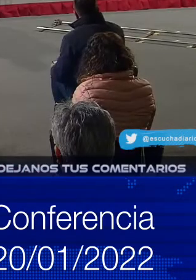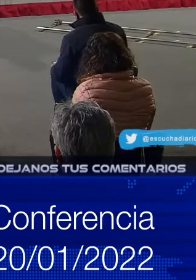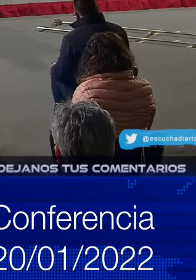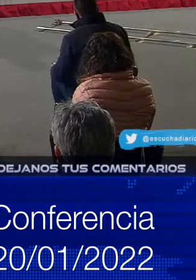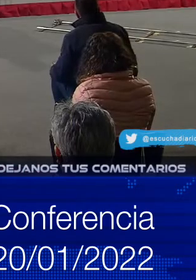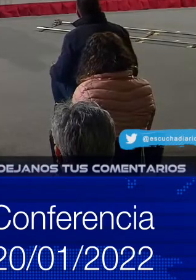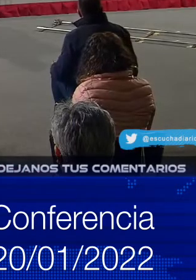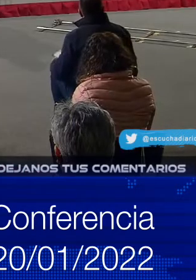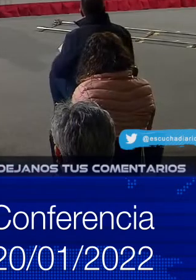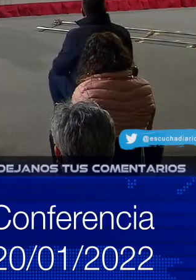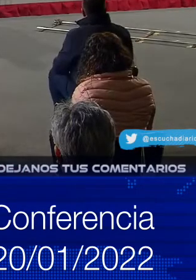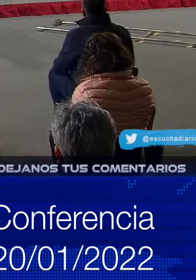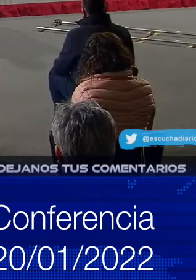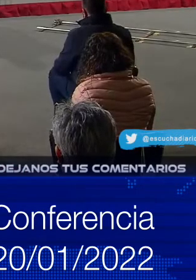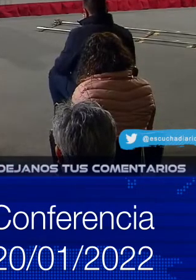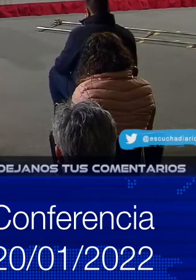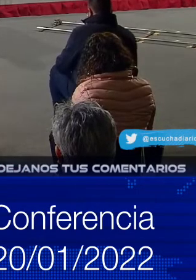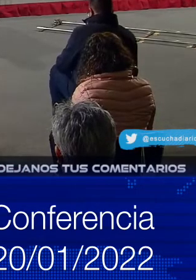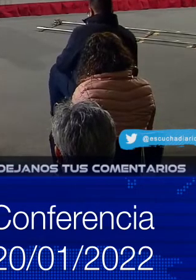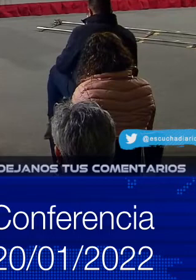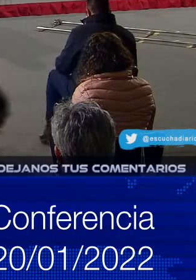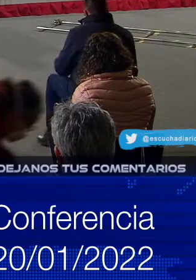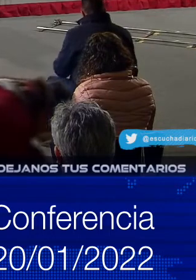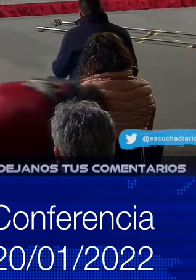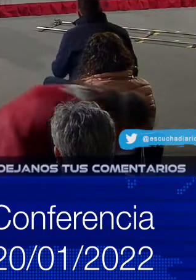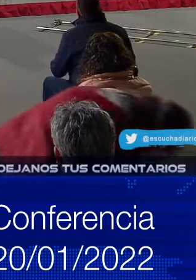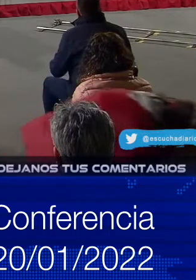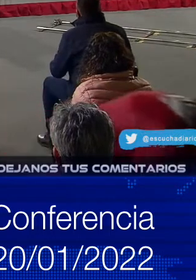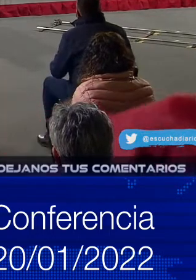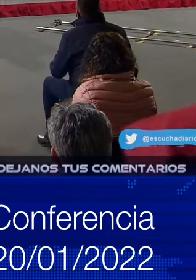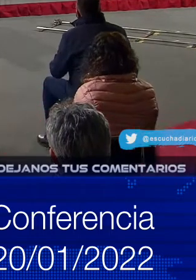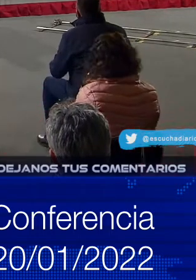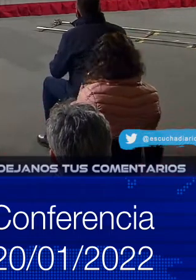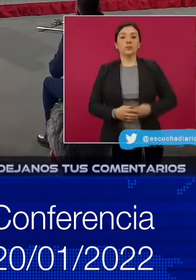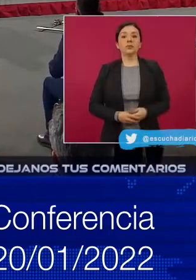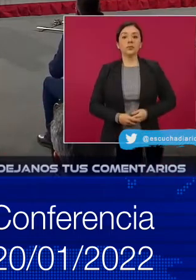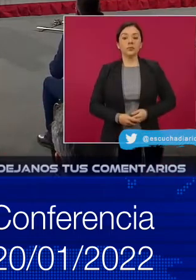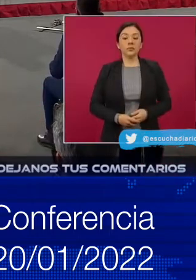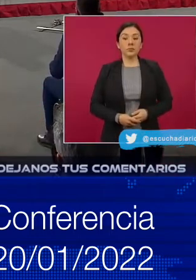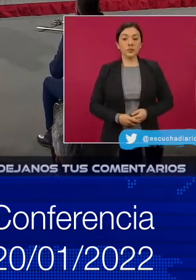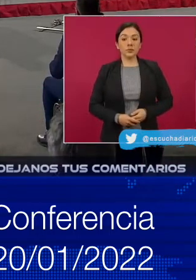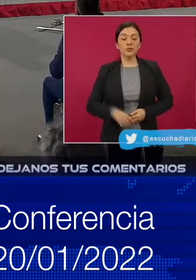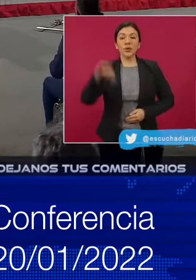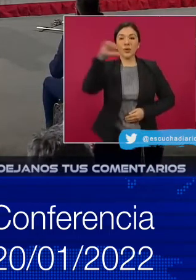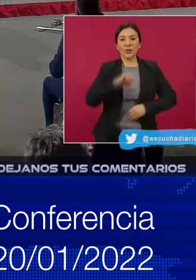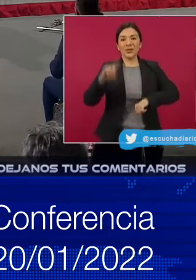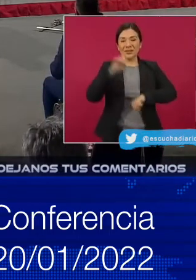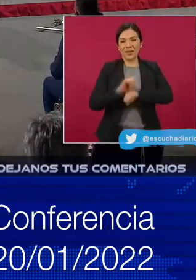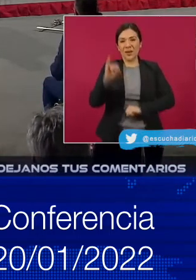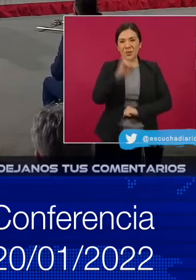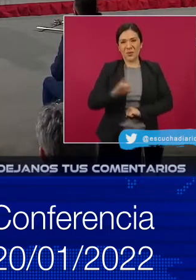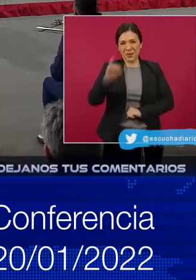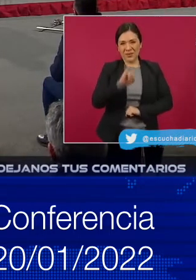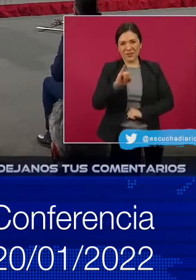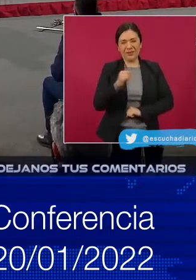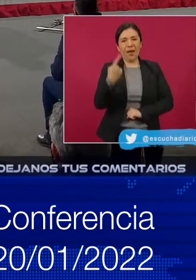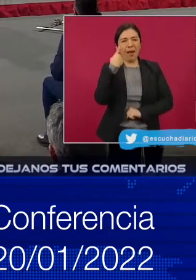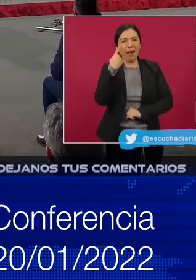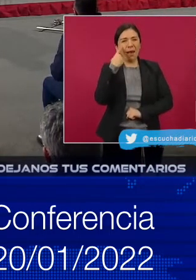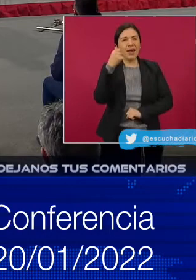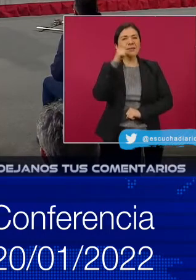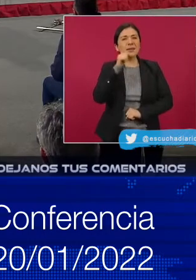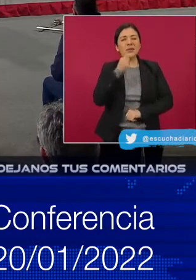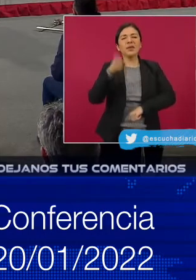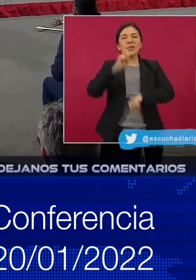hoy jueves 20 de enero, como todos los meses, los días 20,